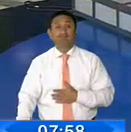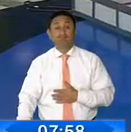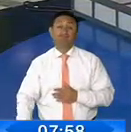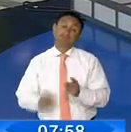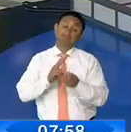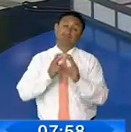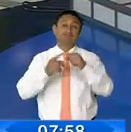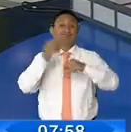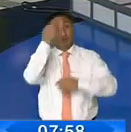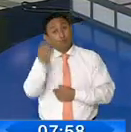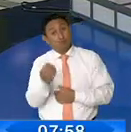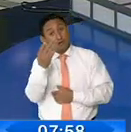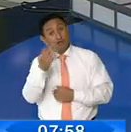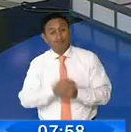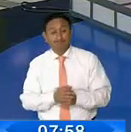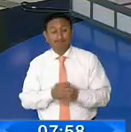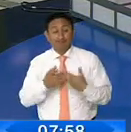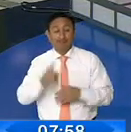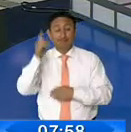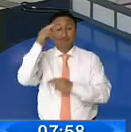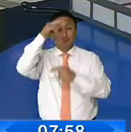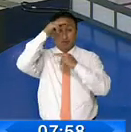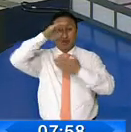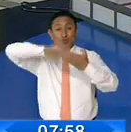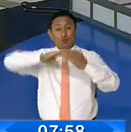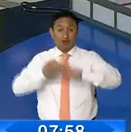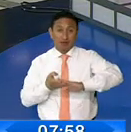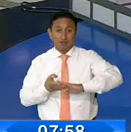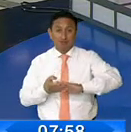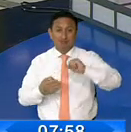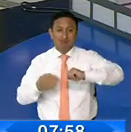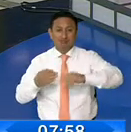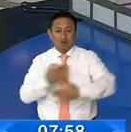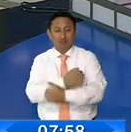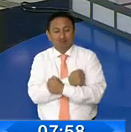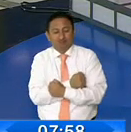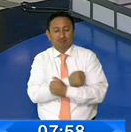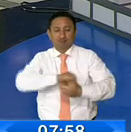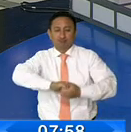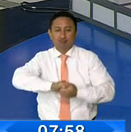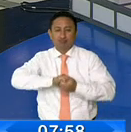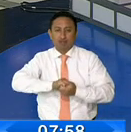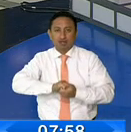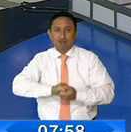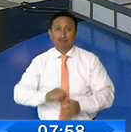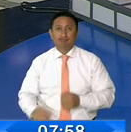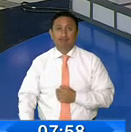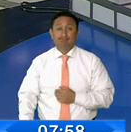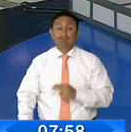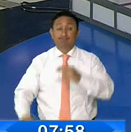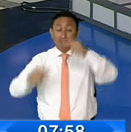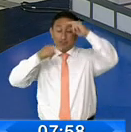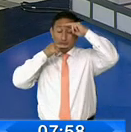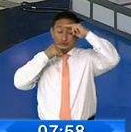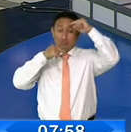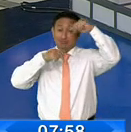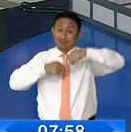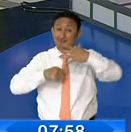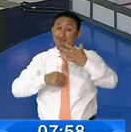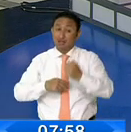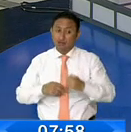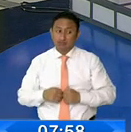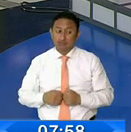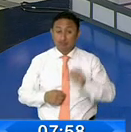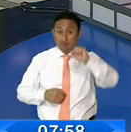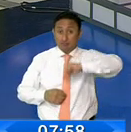Vecinos queridos, buenos días. Llega el primer noticiero de la comunidad, ahora solidarios, humanitarios, noticiero en el cual pretendemos, a